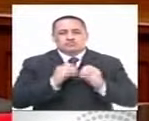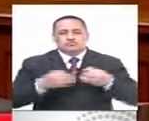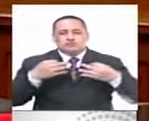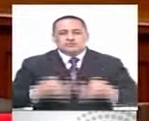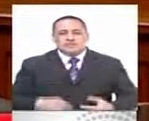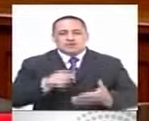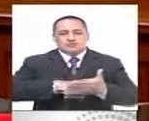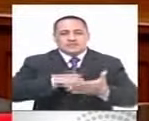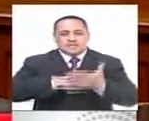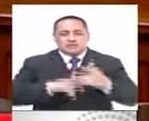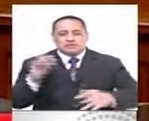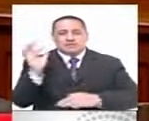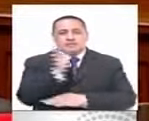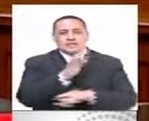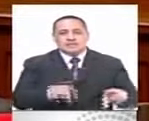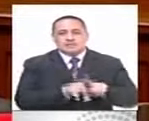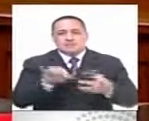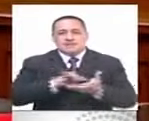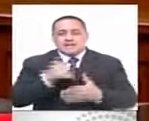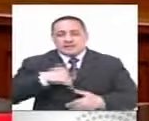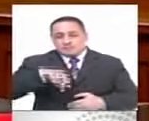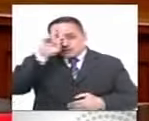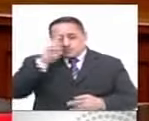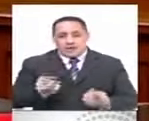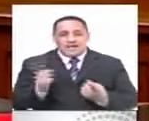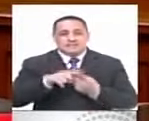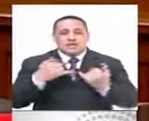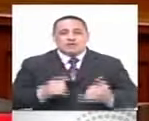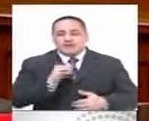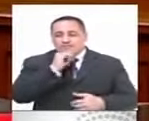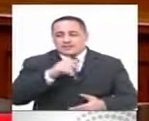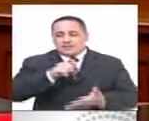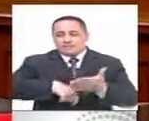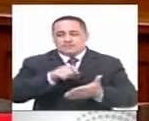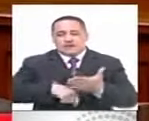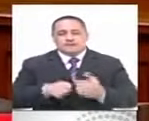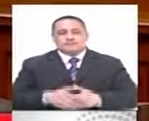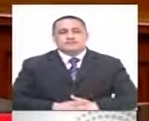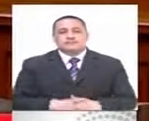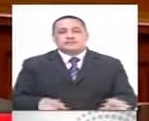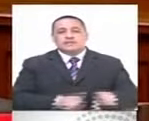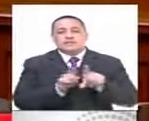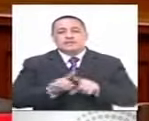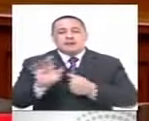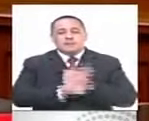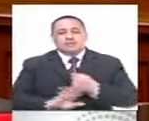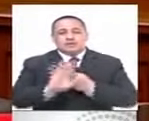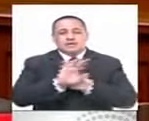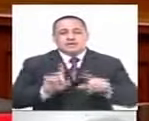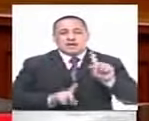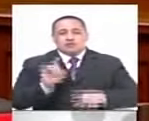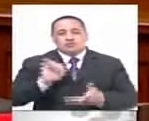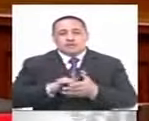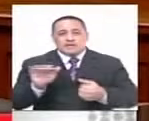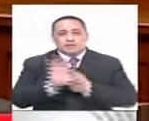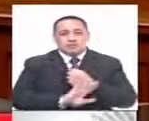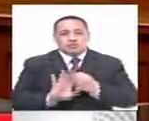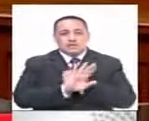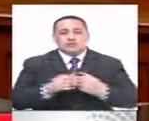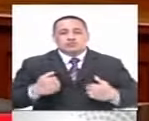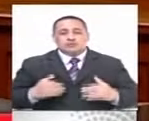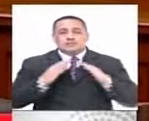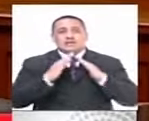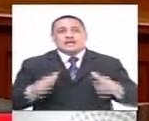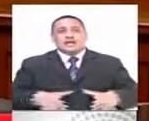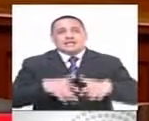los tratados ambientales que el Perú aún tiene pendiente firmar. Y para proteger a quienes protegen nuestra Casa